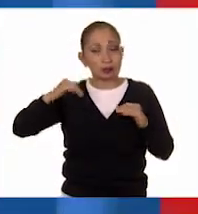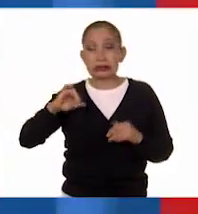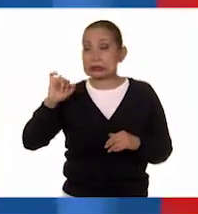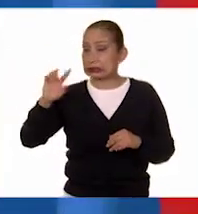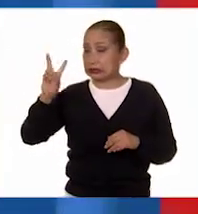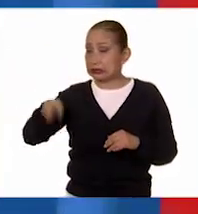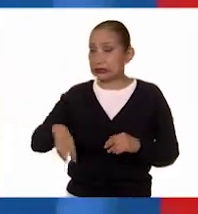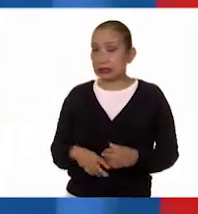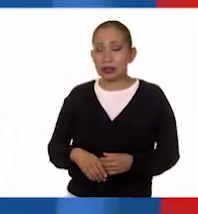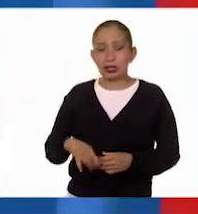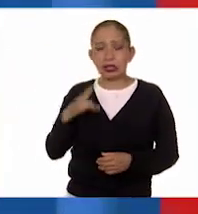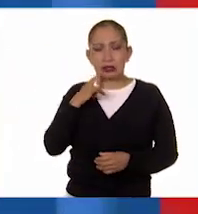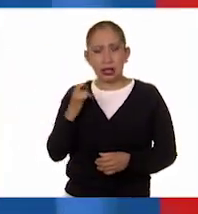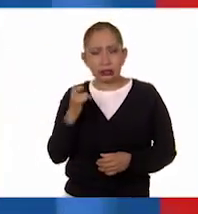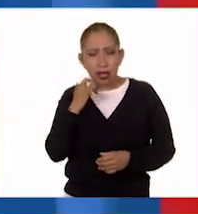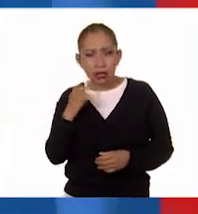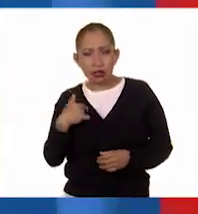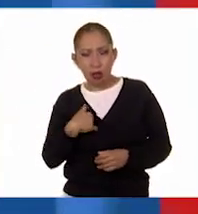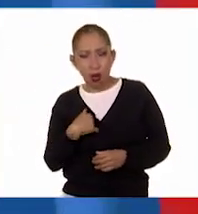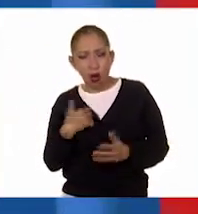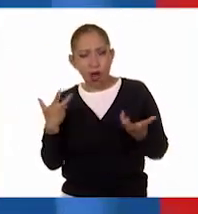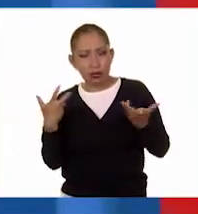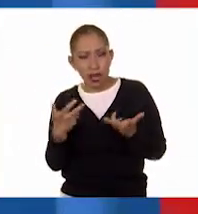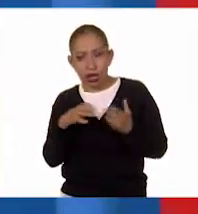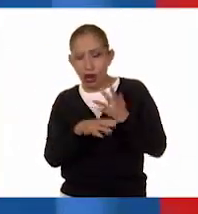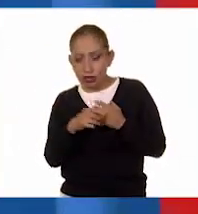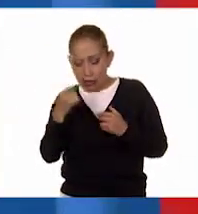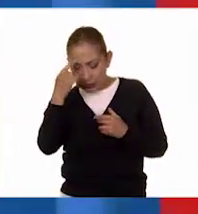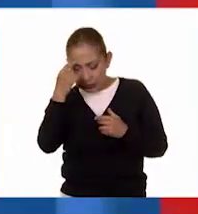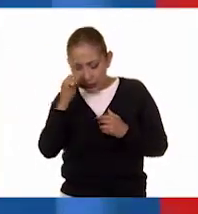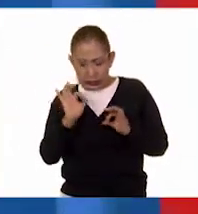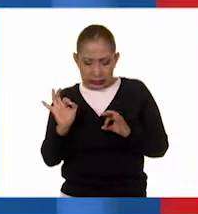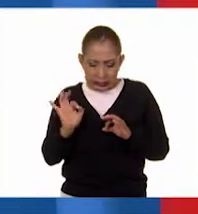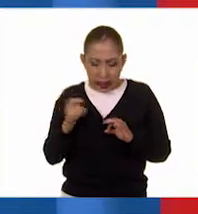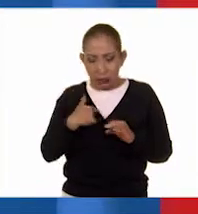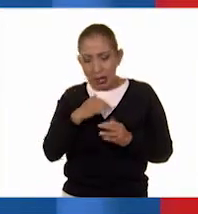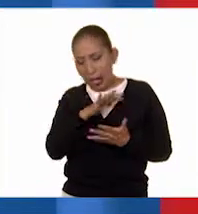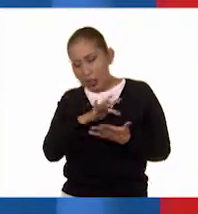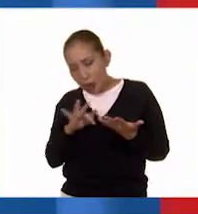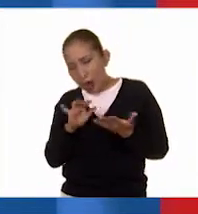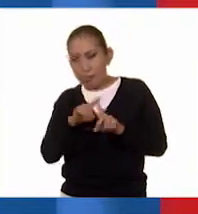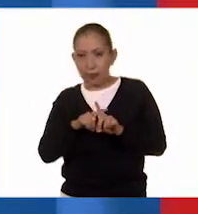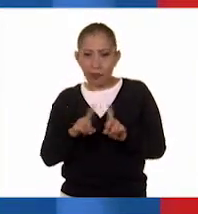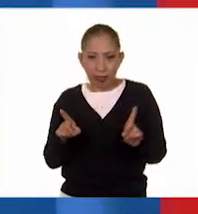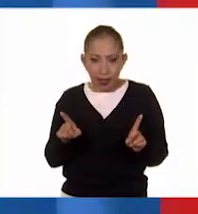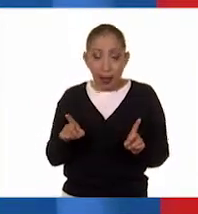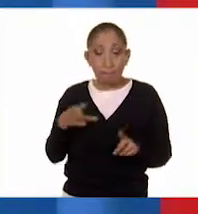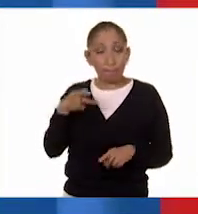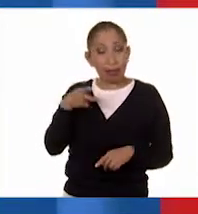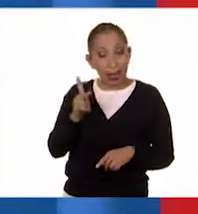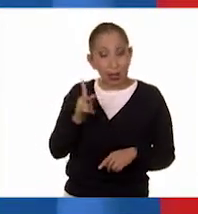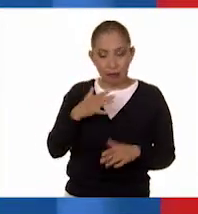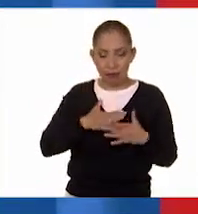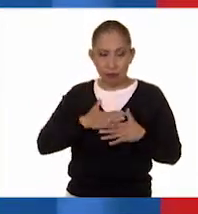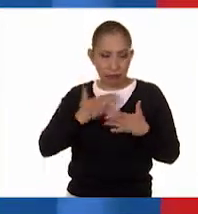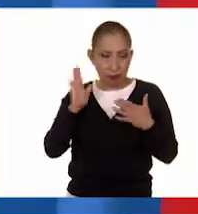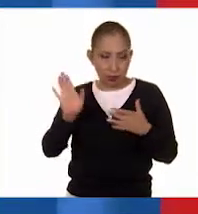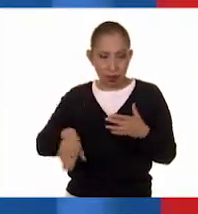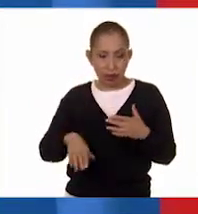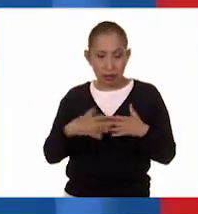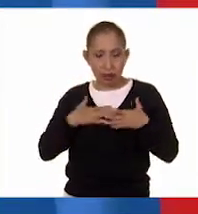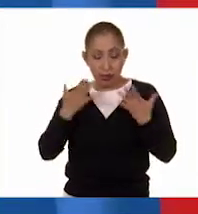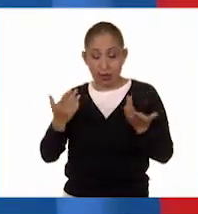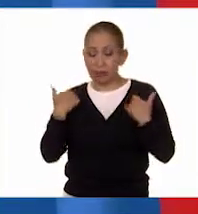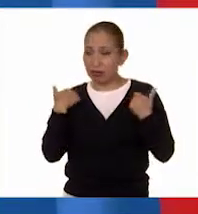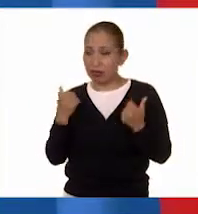supuesto que sí. Traté de ser consciente de esos elementos y creo que por ello mi lectura fue diferente. Sin embargo, te confieso, Gaby, que